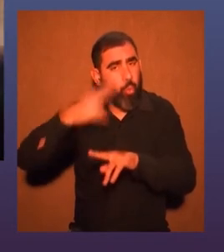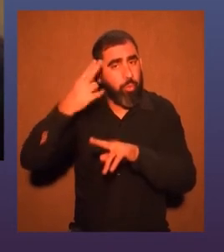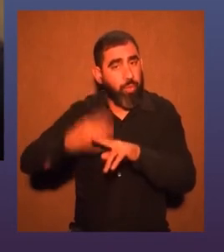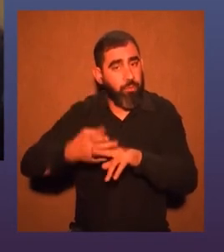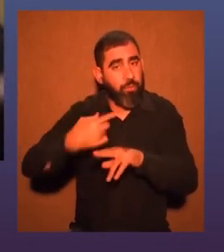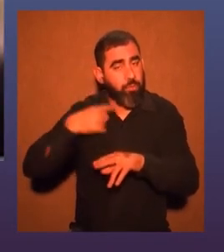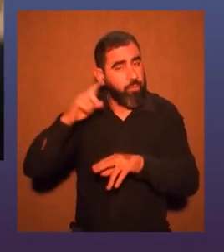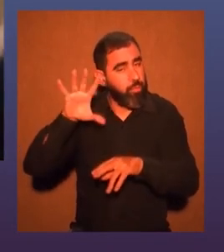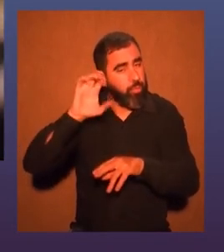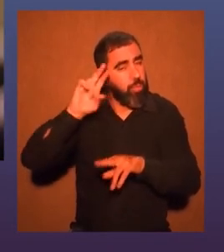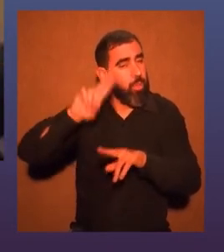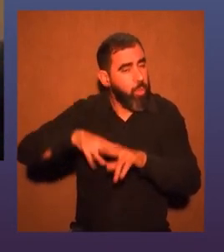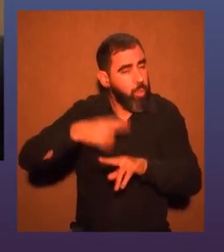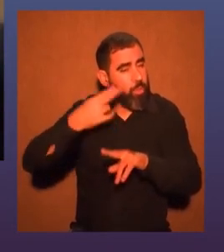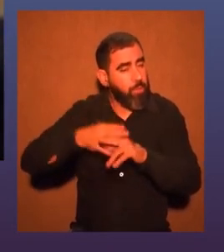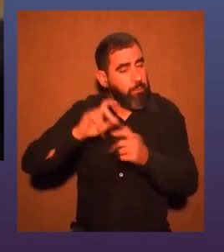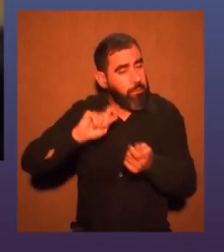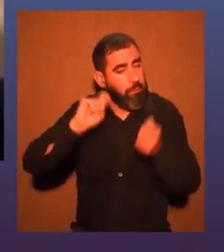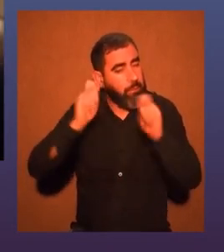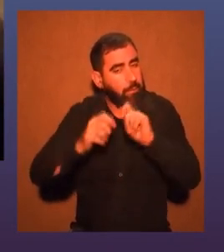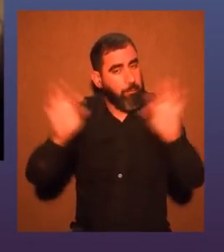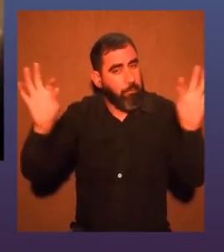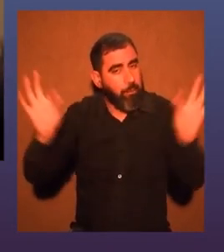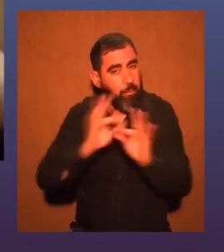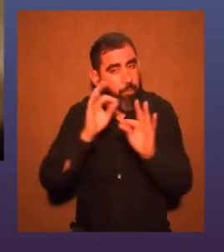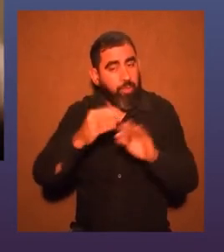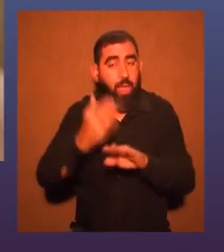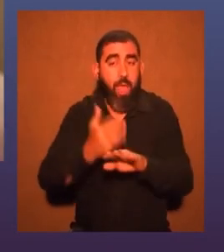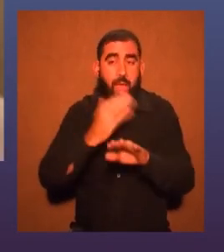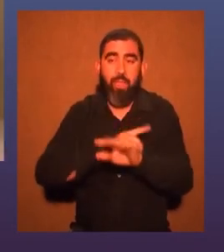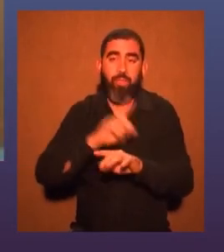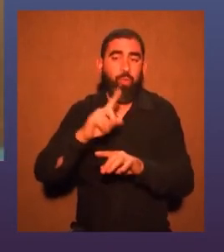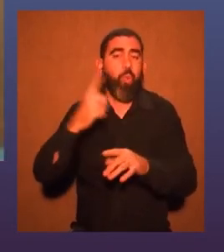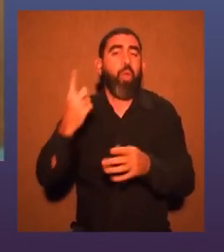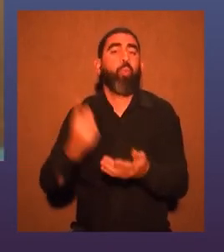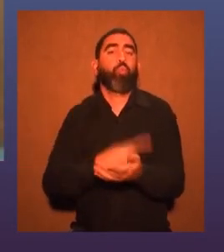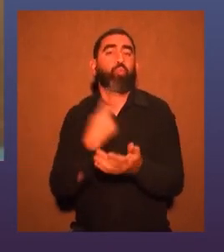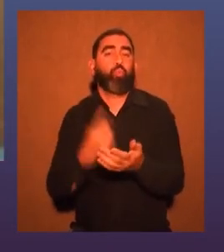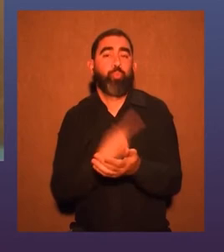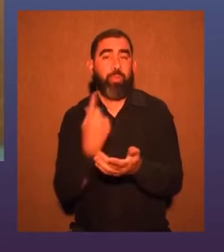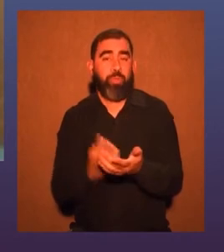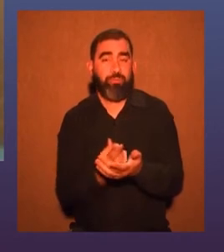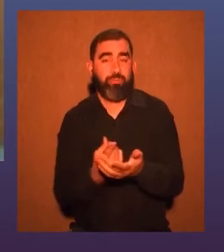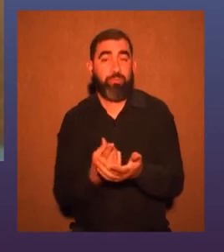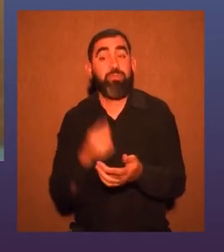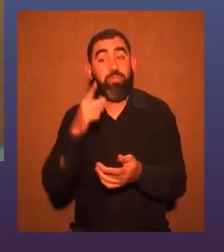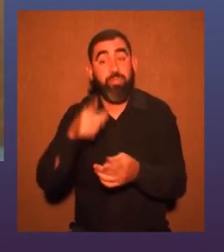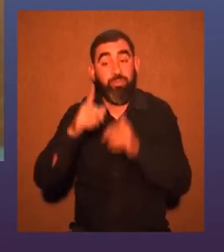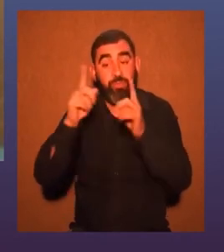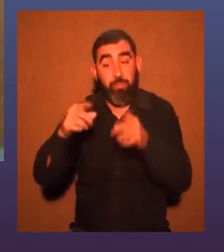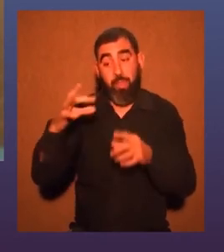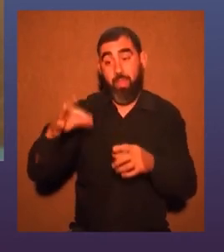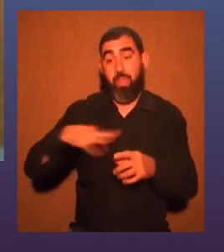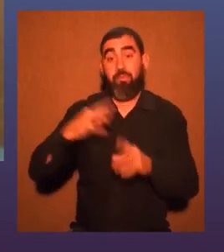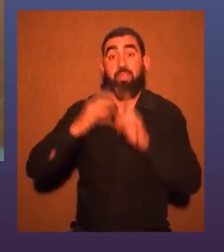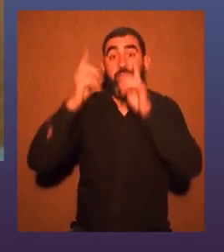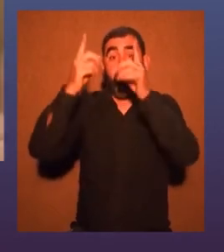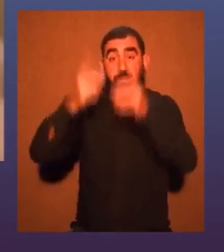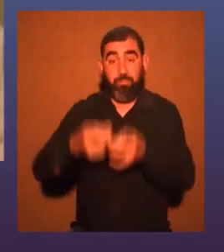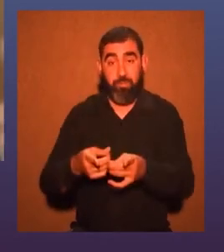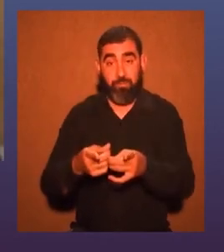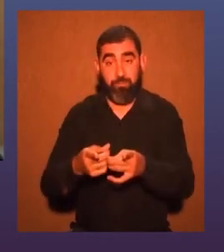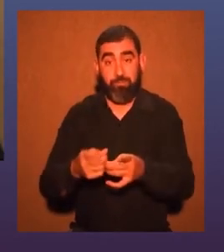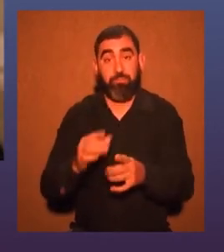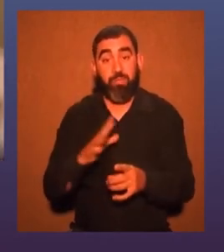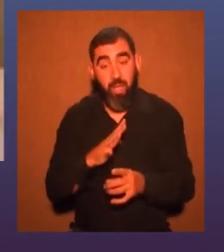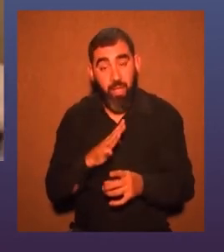de reescuchar, de tomarnos cierto tiempo al que no estamos tan acostumbrados. Y eso, digamos, llevado también a nuestra vida, ¿no? O sea,